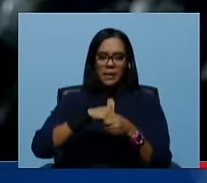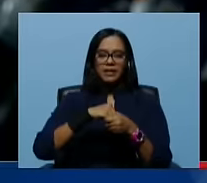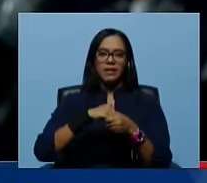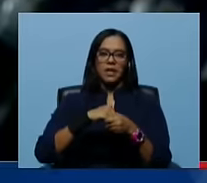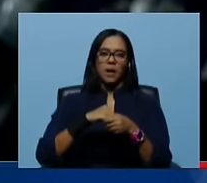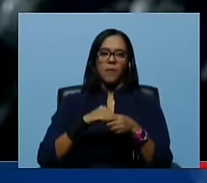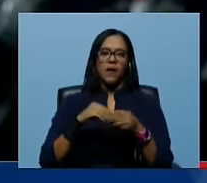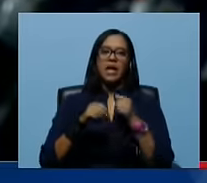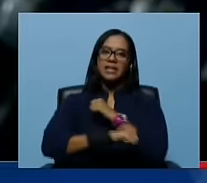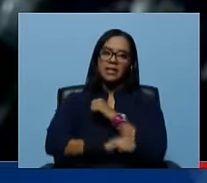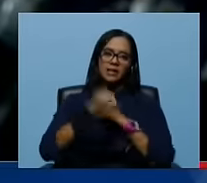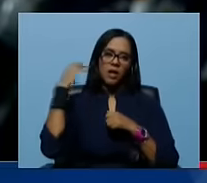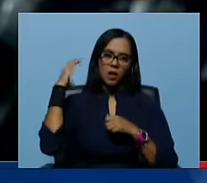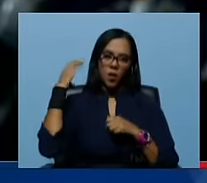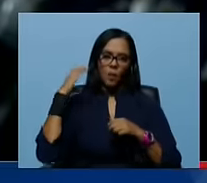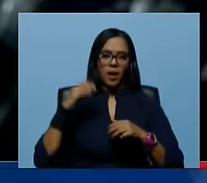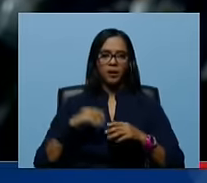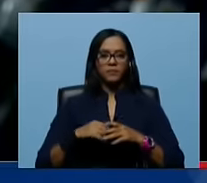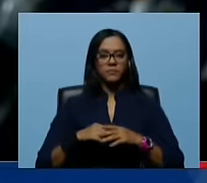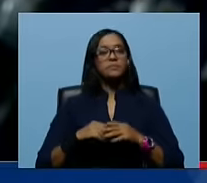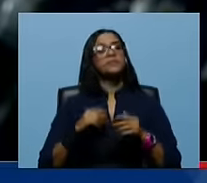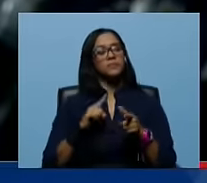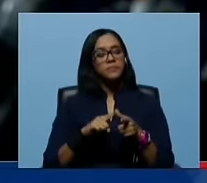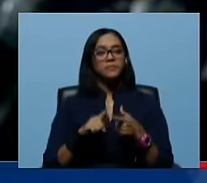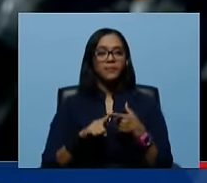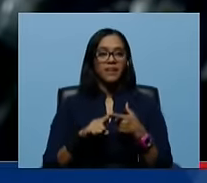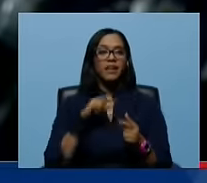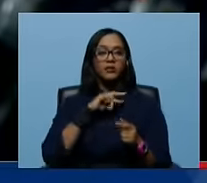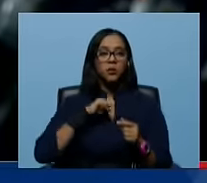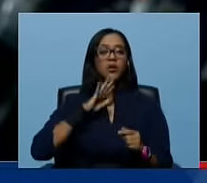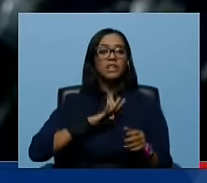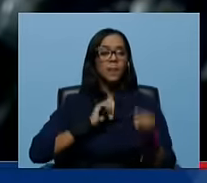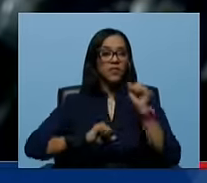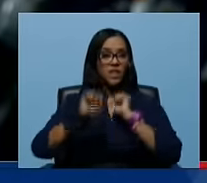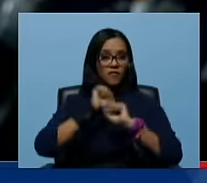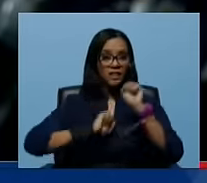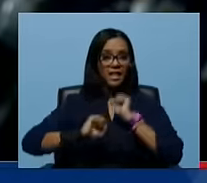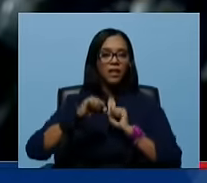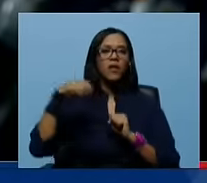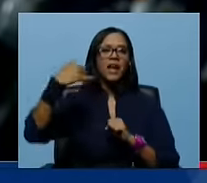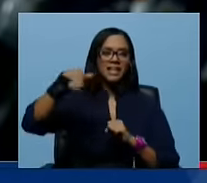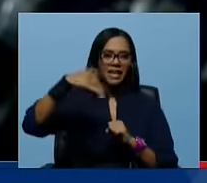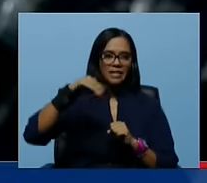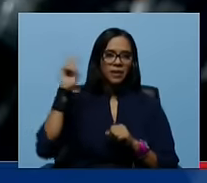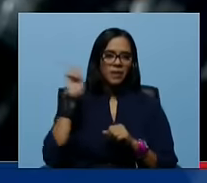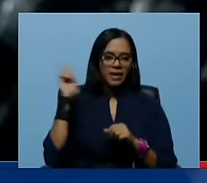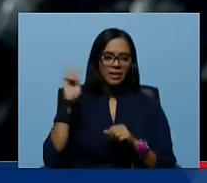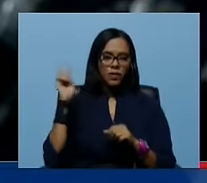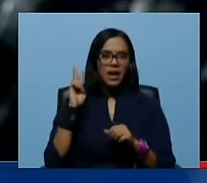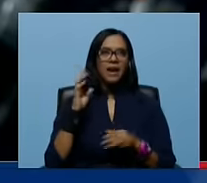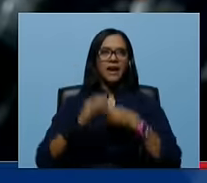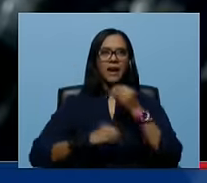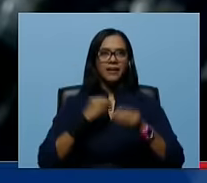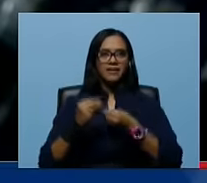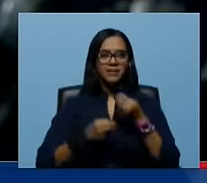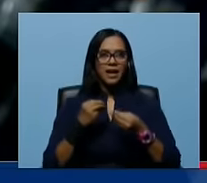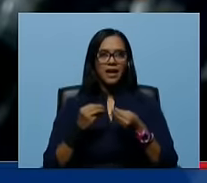cachaquerismo santanderista. Así que nosotros estamos defendiendo el derecho de Venezuela a ser